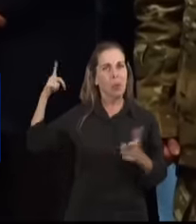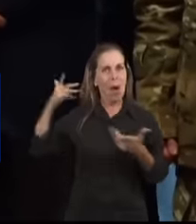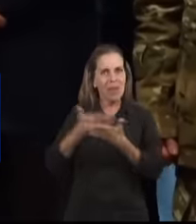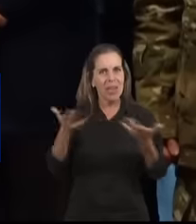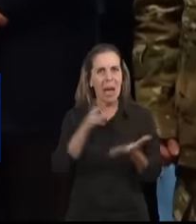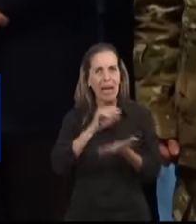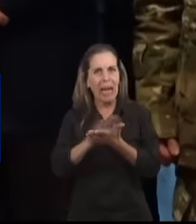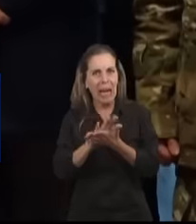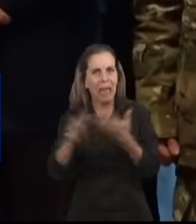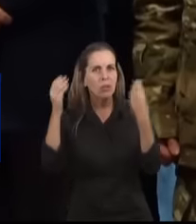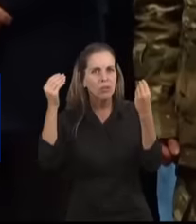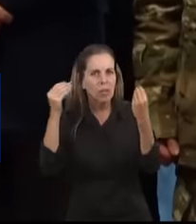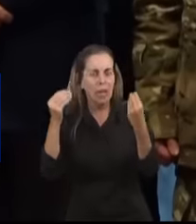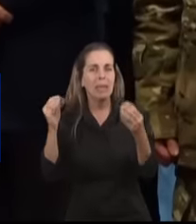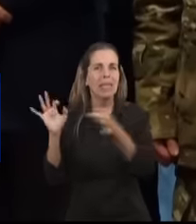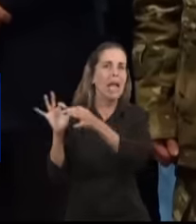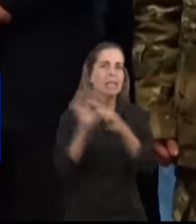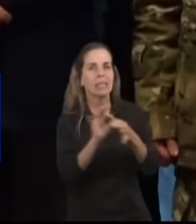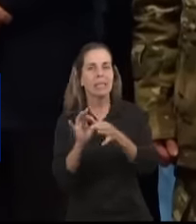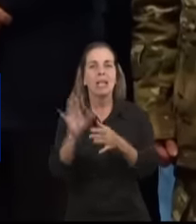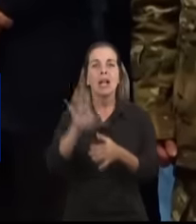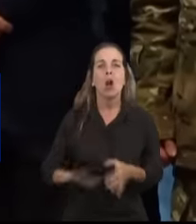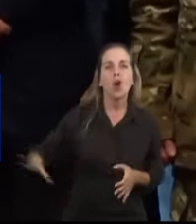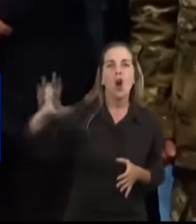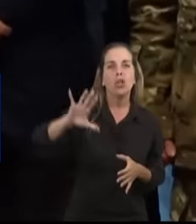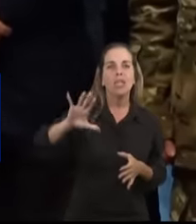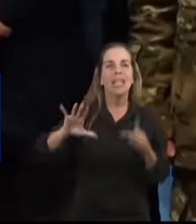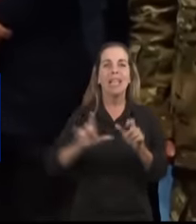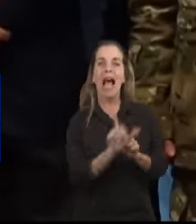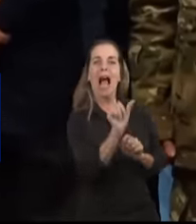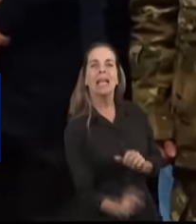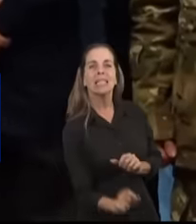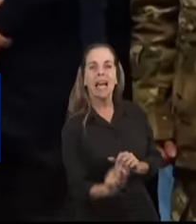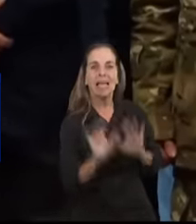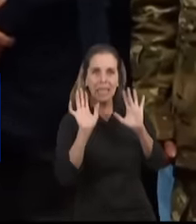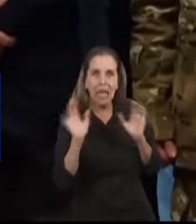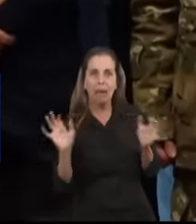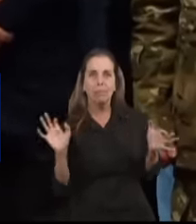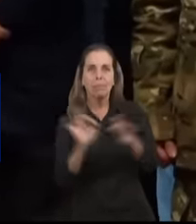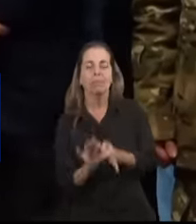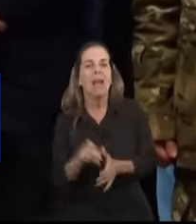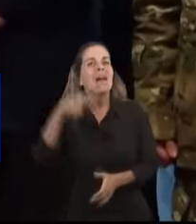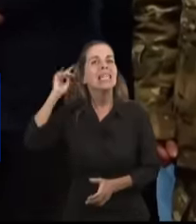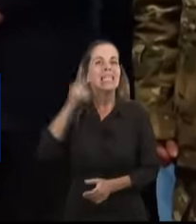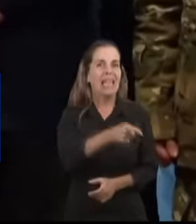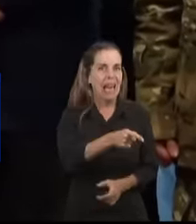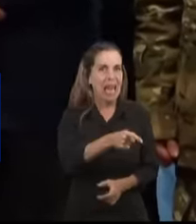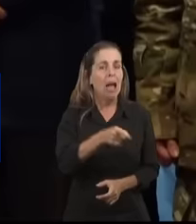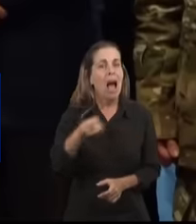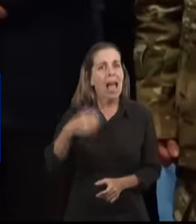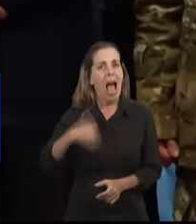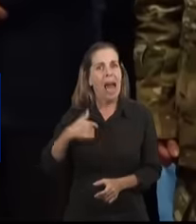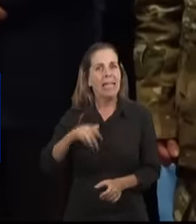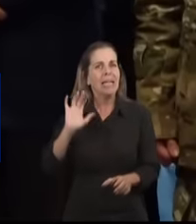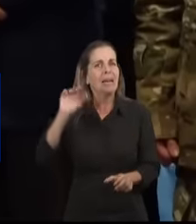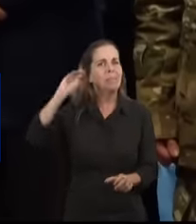que el nexo logístico entre el continente y la Antártida haya sido nuestro país hermano de Chile, haciendo perder a la Argentina una oportunidad